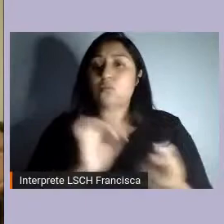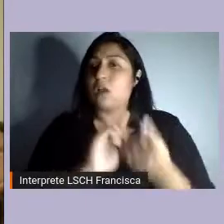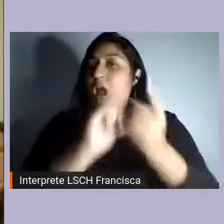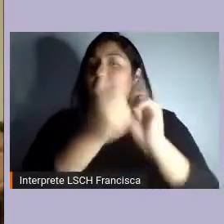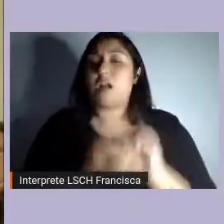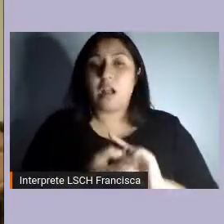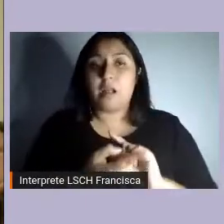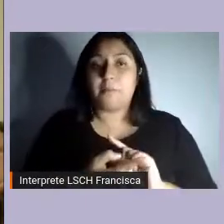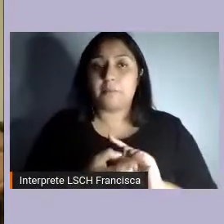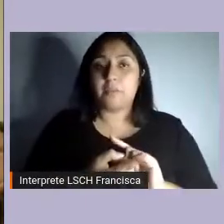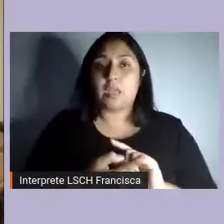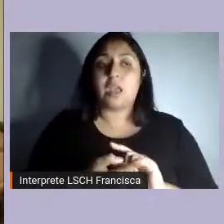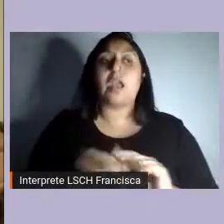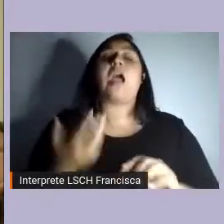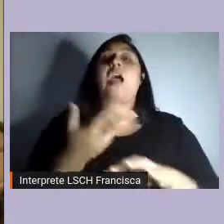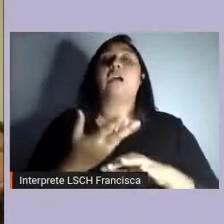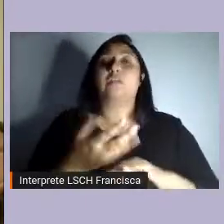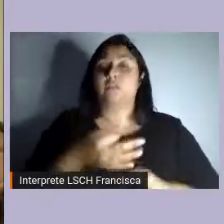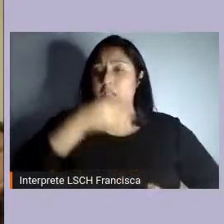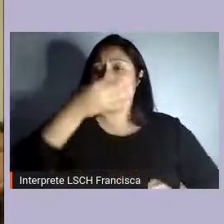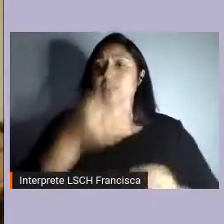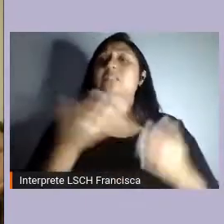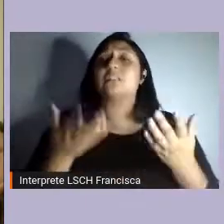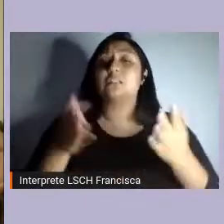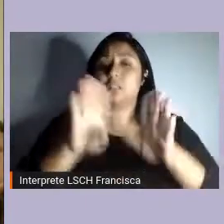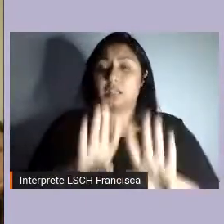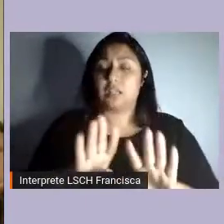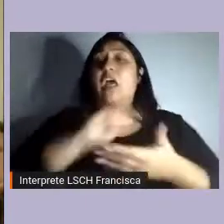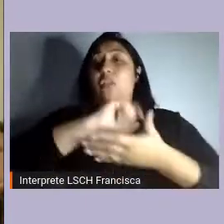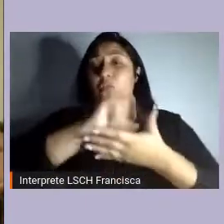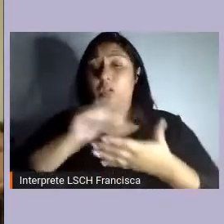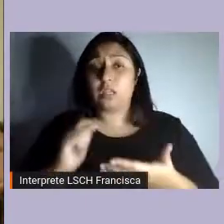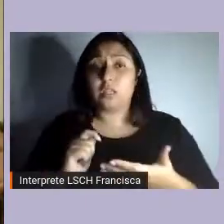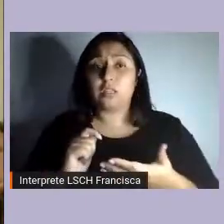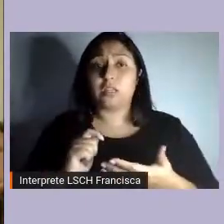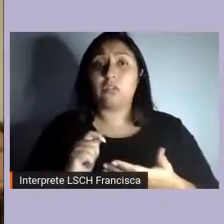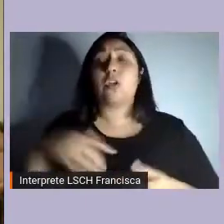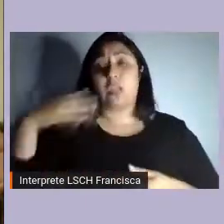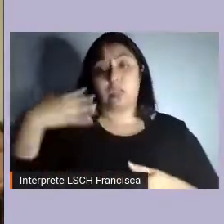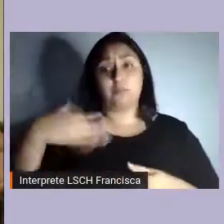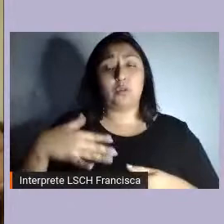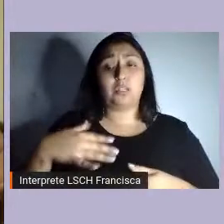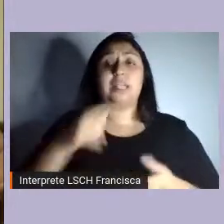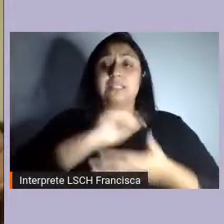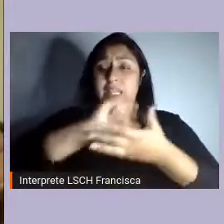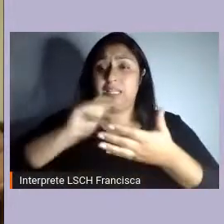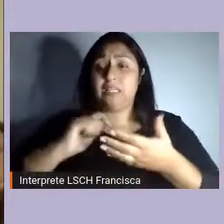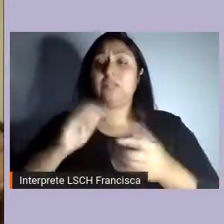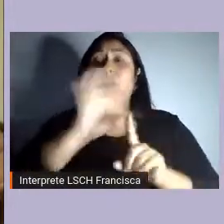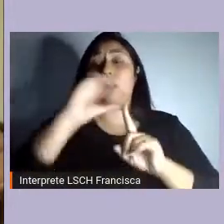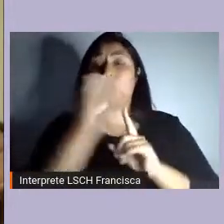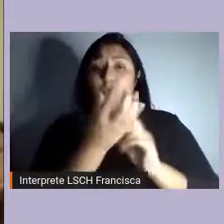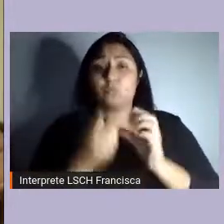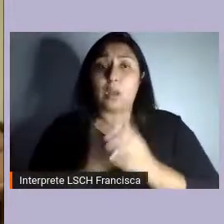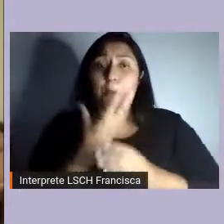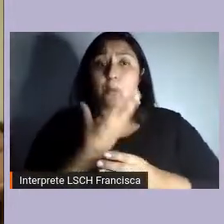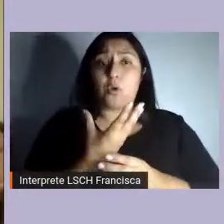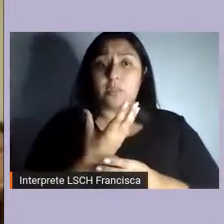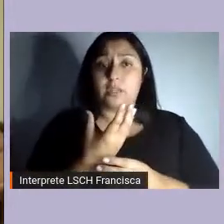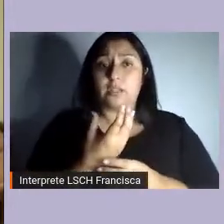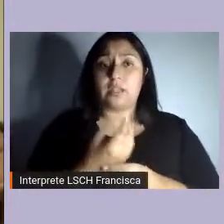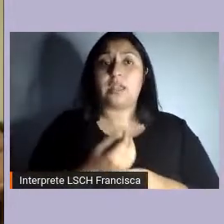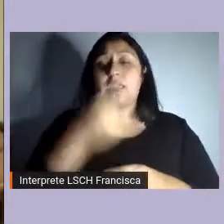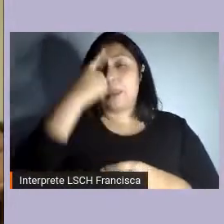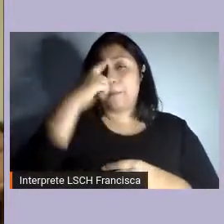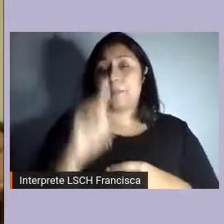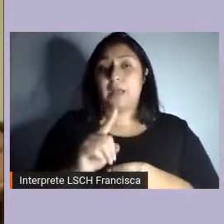aquí queda establecido, aquí queda cerrado, aquí queda escrito la importancia que tiene la escritura en la cultura moderna y es para lo que ella